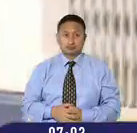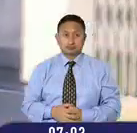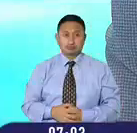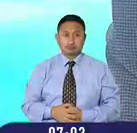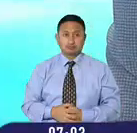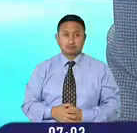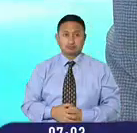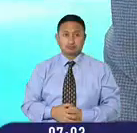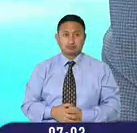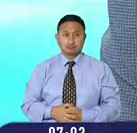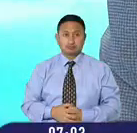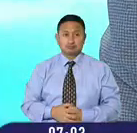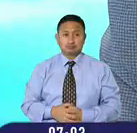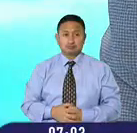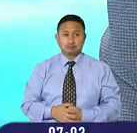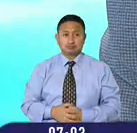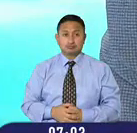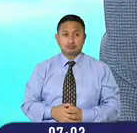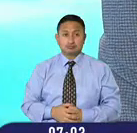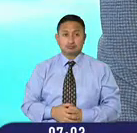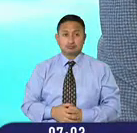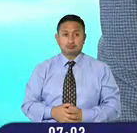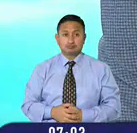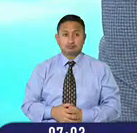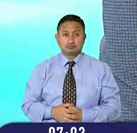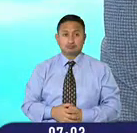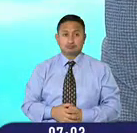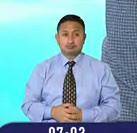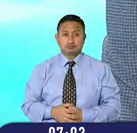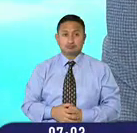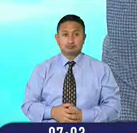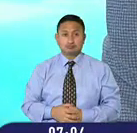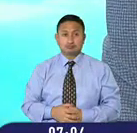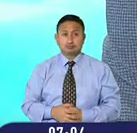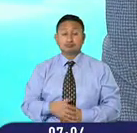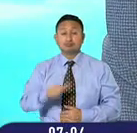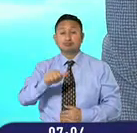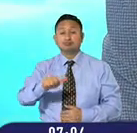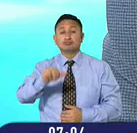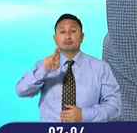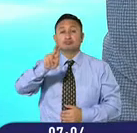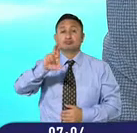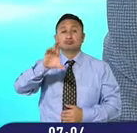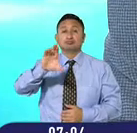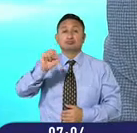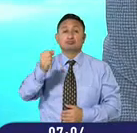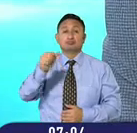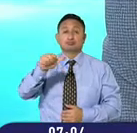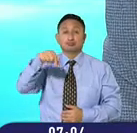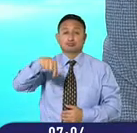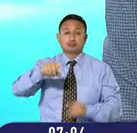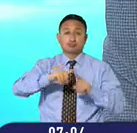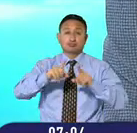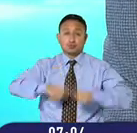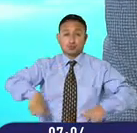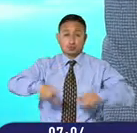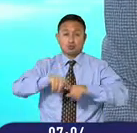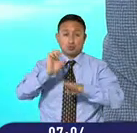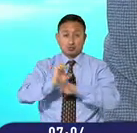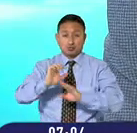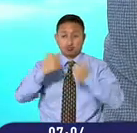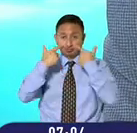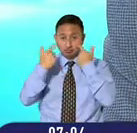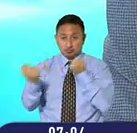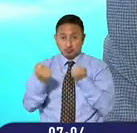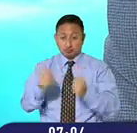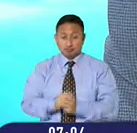Sánchez. La Agencia Nacional de Regulación y Control y Vigilancia Sanitaria realiza operativos de control en distintos puntos del Ecuador para evitar